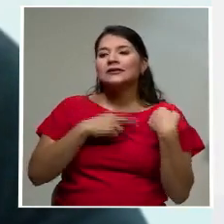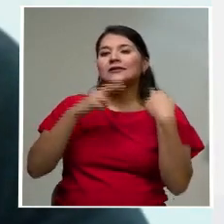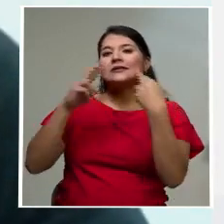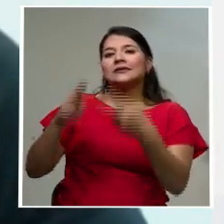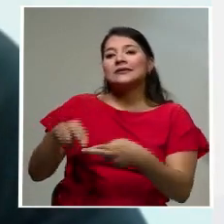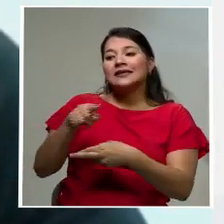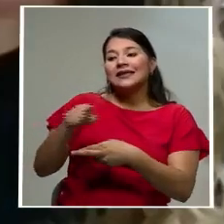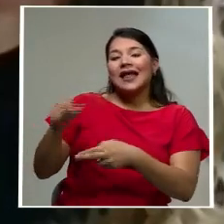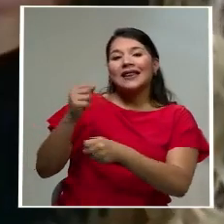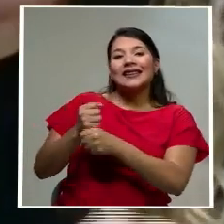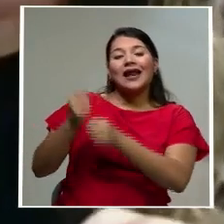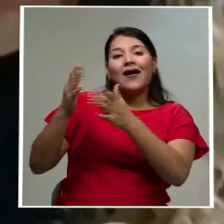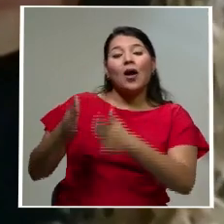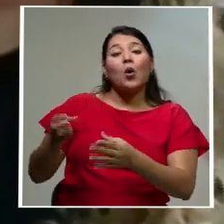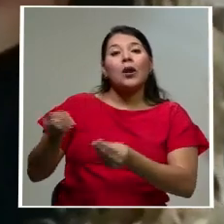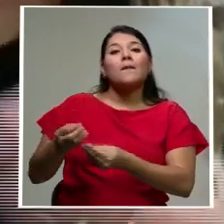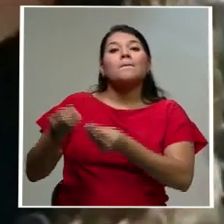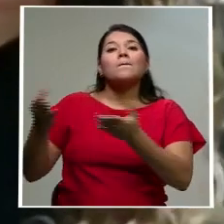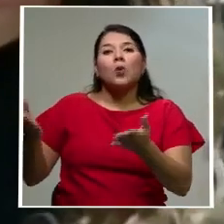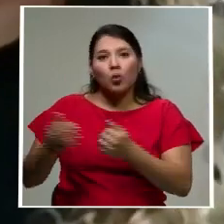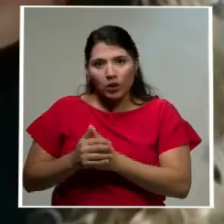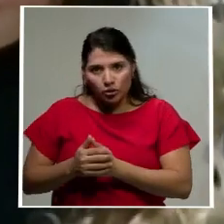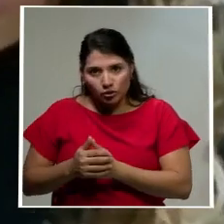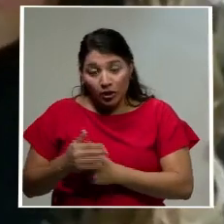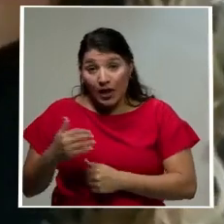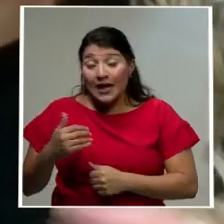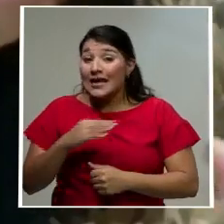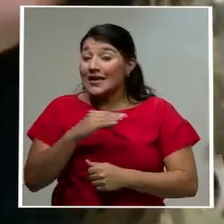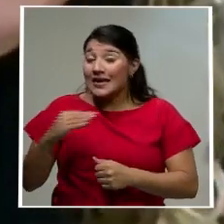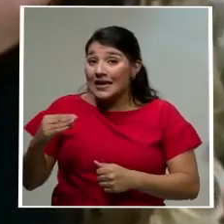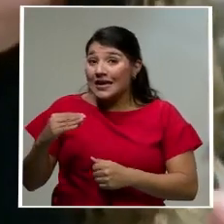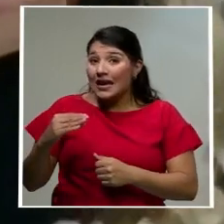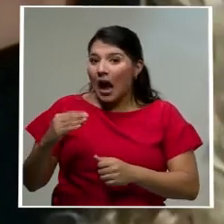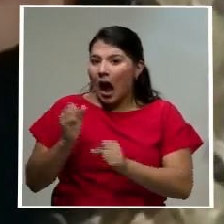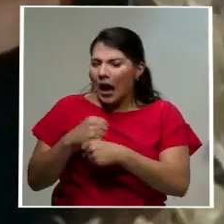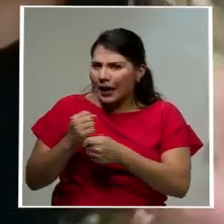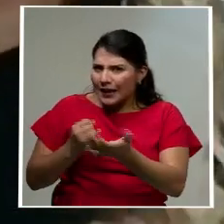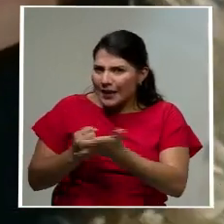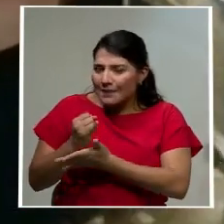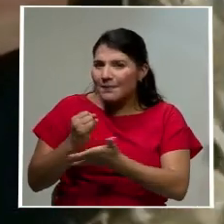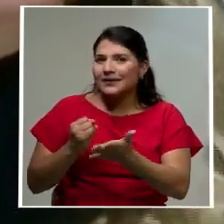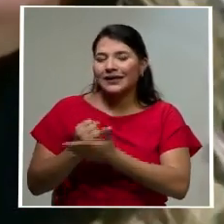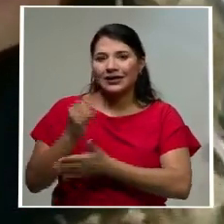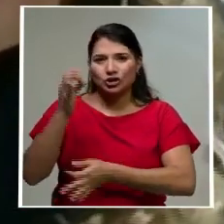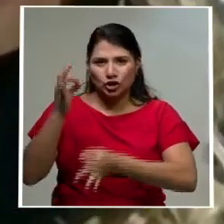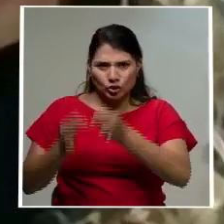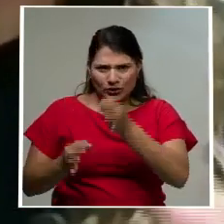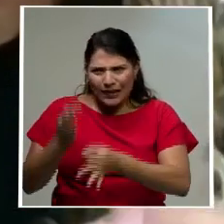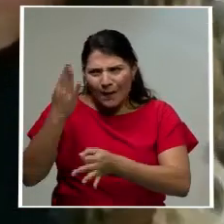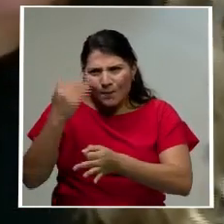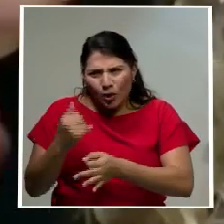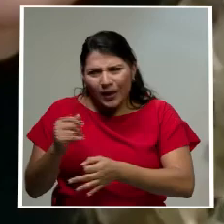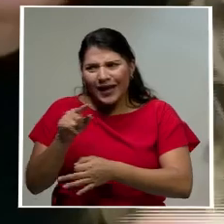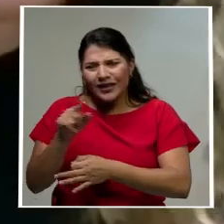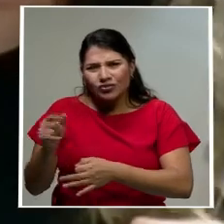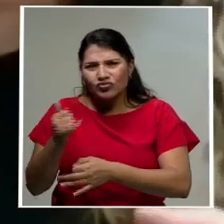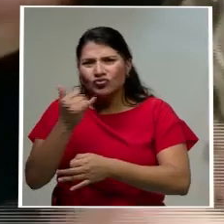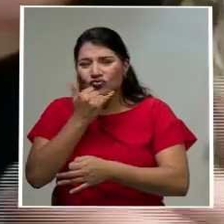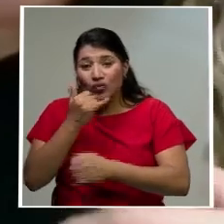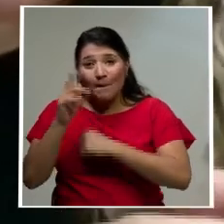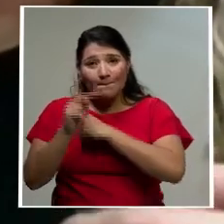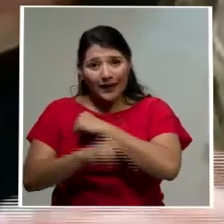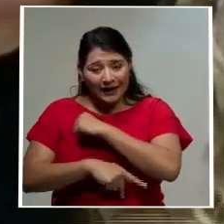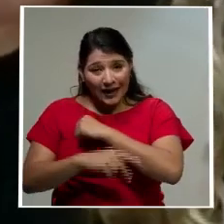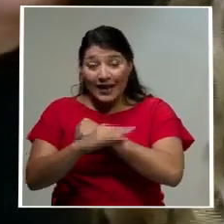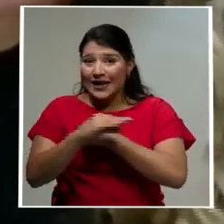públicos, que el Ministerio Público lo vea en el ámbito penal, porque son delitos penales, pero además la